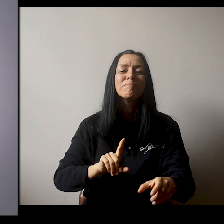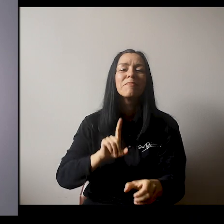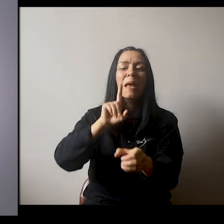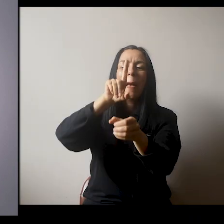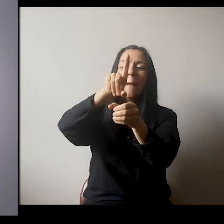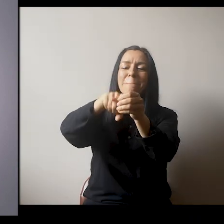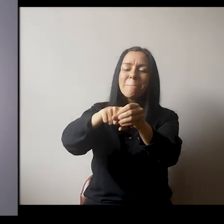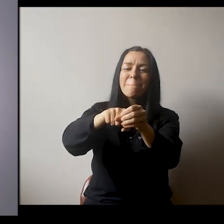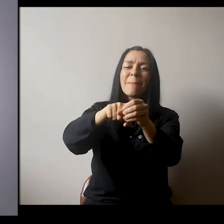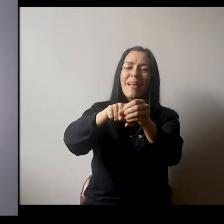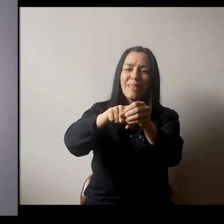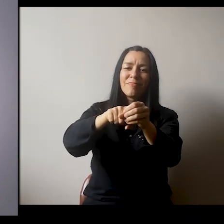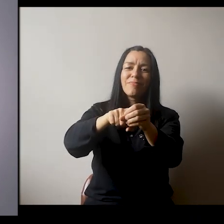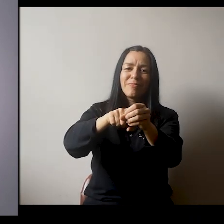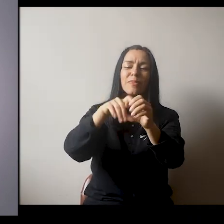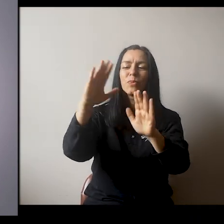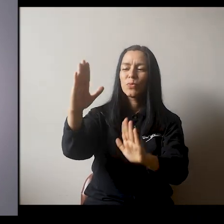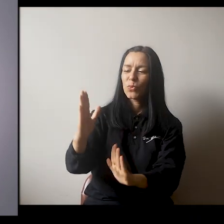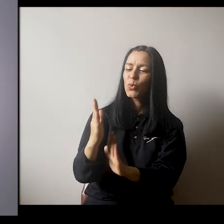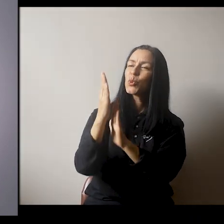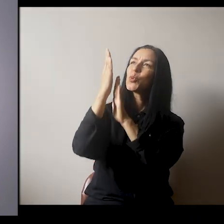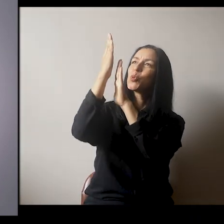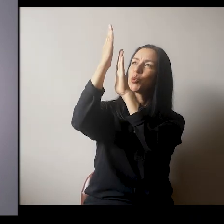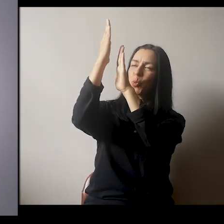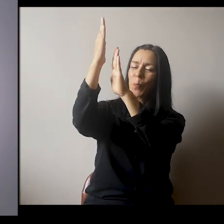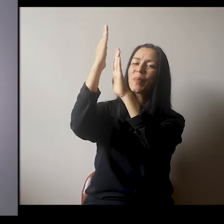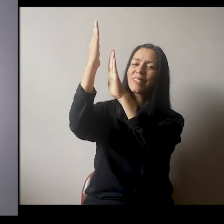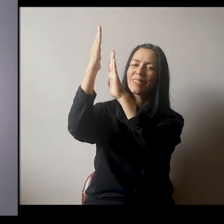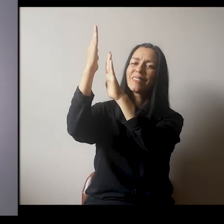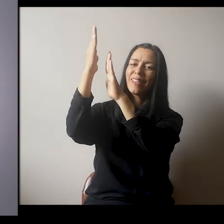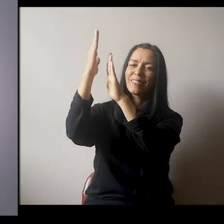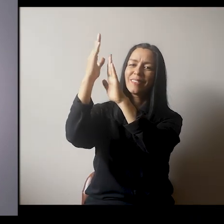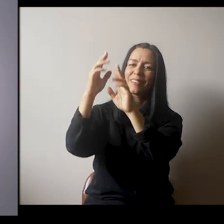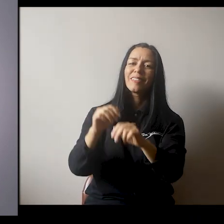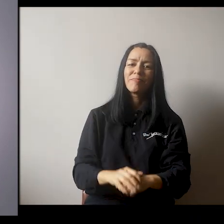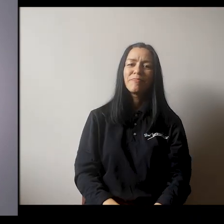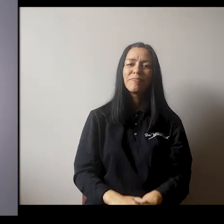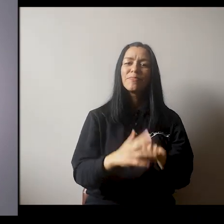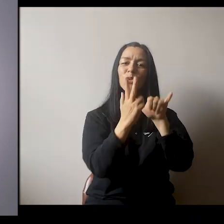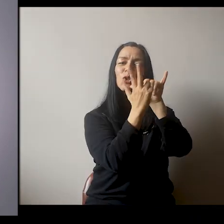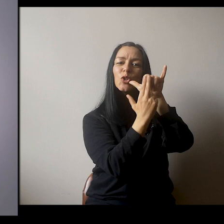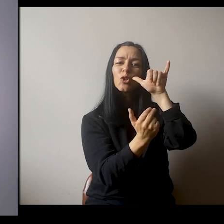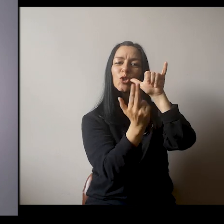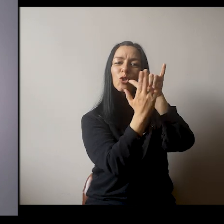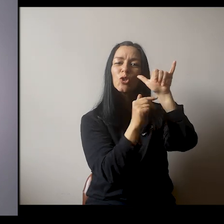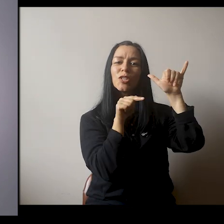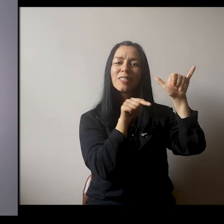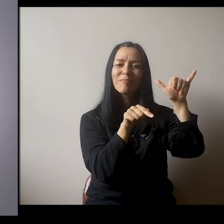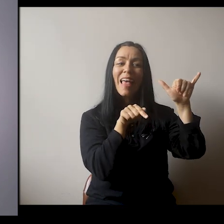pueden suscribirse al canal de El Lugar de Su Presencia en